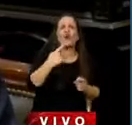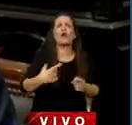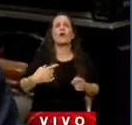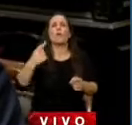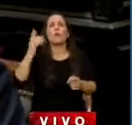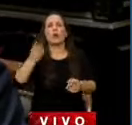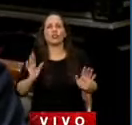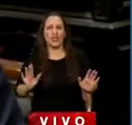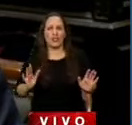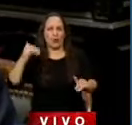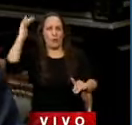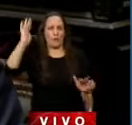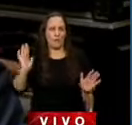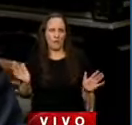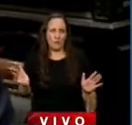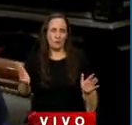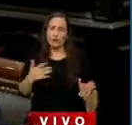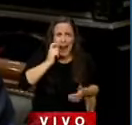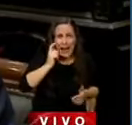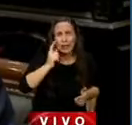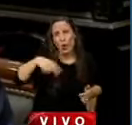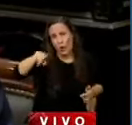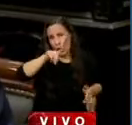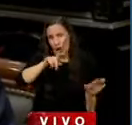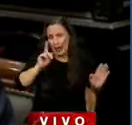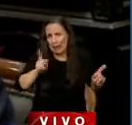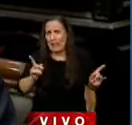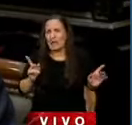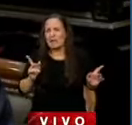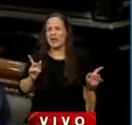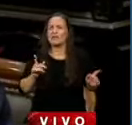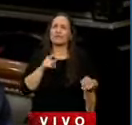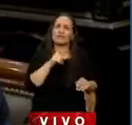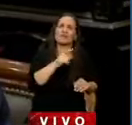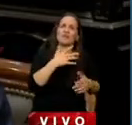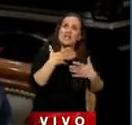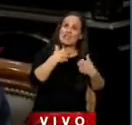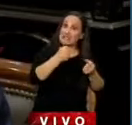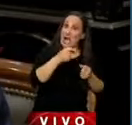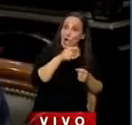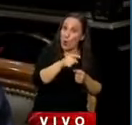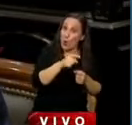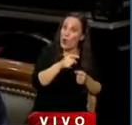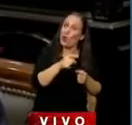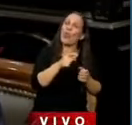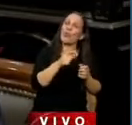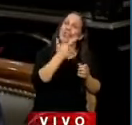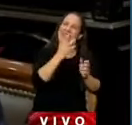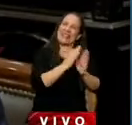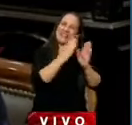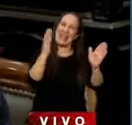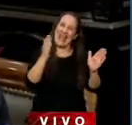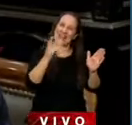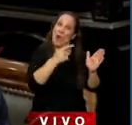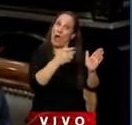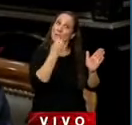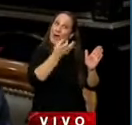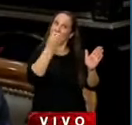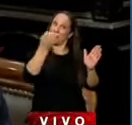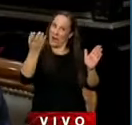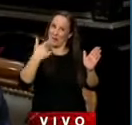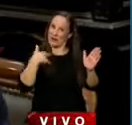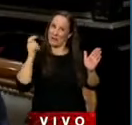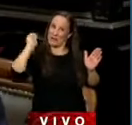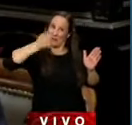Yo le pregunto a cualquier riojano si la salud de la provincia en estos 3 años ha mejorado 12 veces, cuando